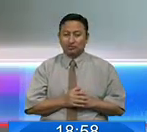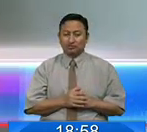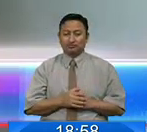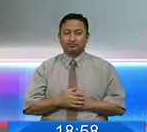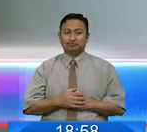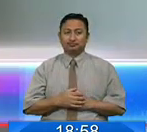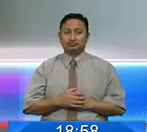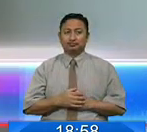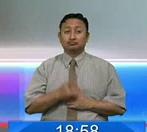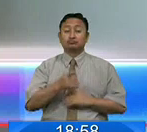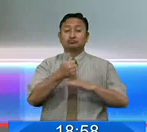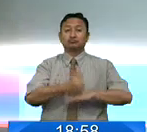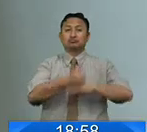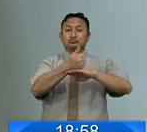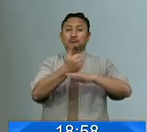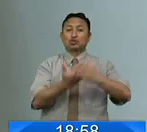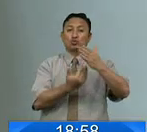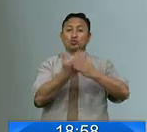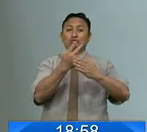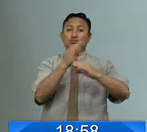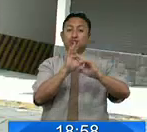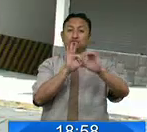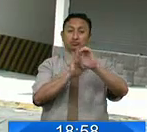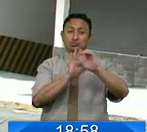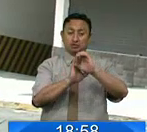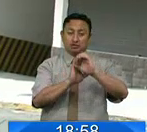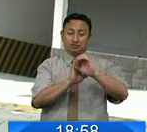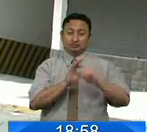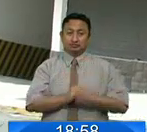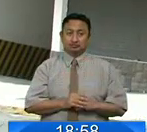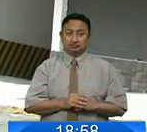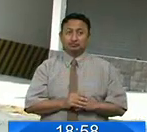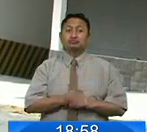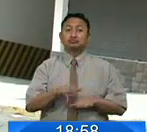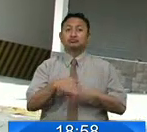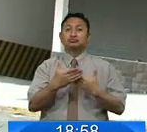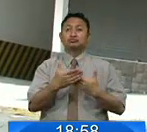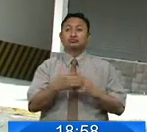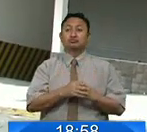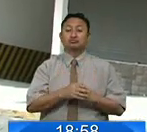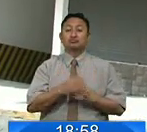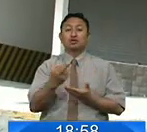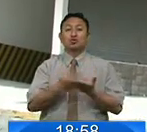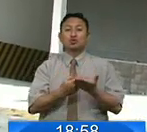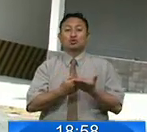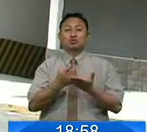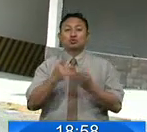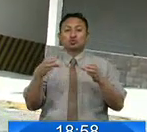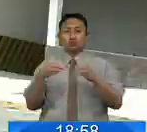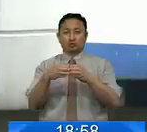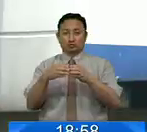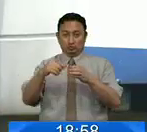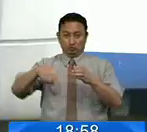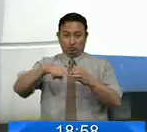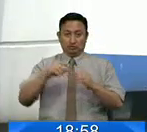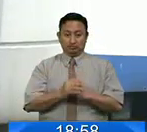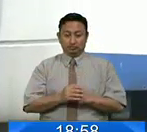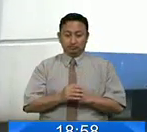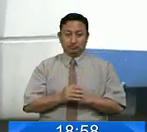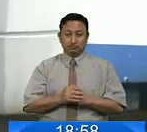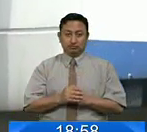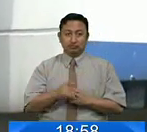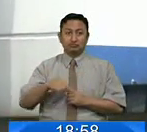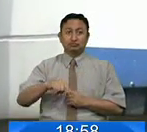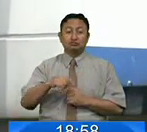la elección de las autoridades del consejo de participación ciudadana se deberá realizar en una reunión del pleno del organismo que contaría